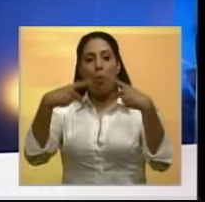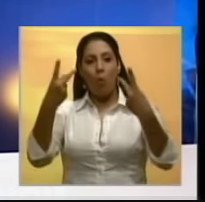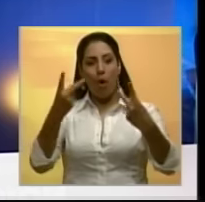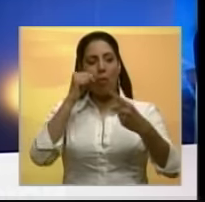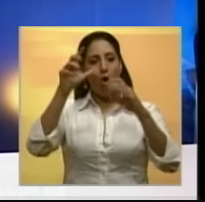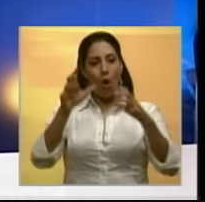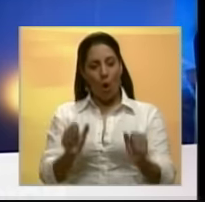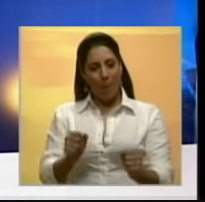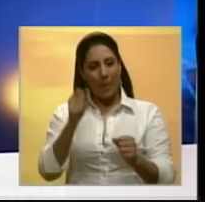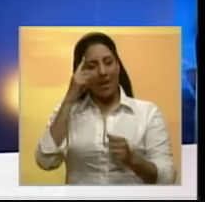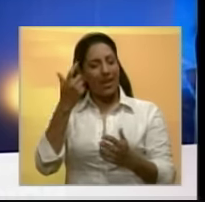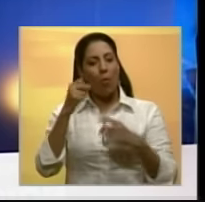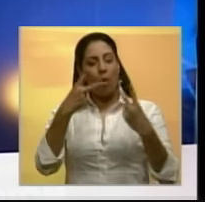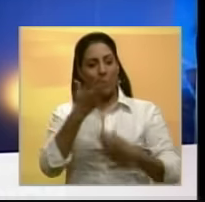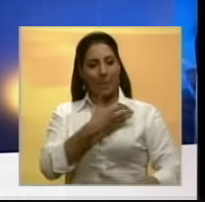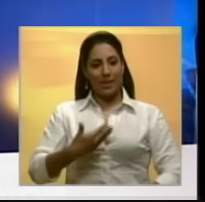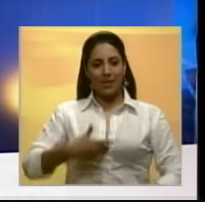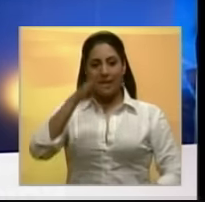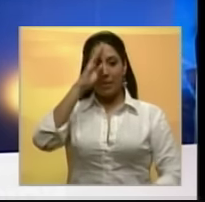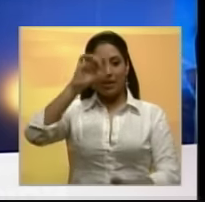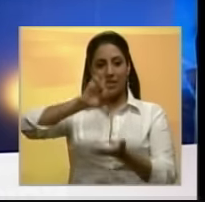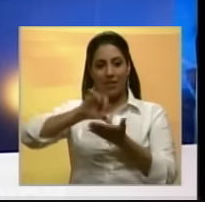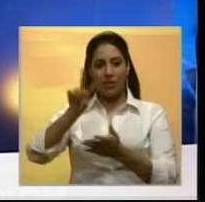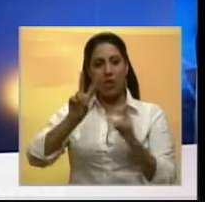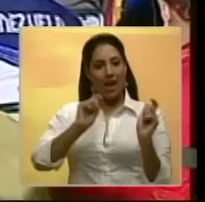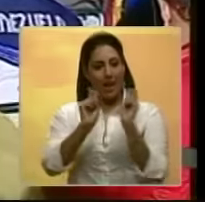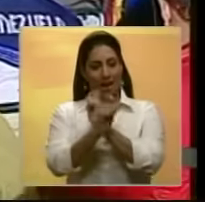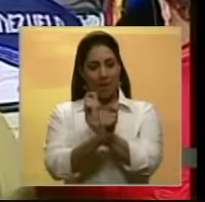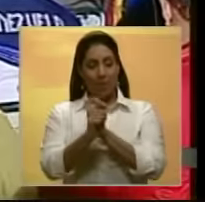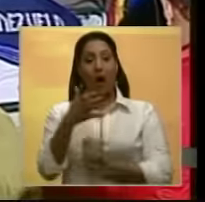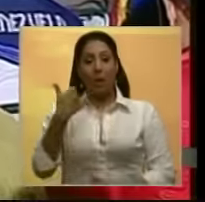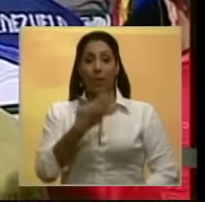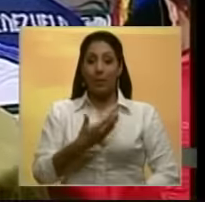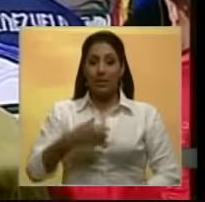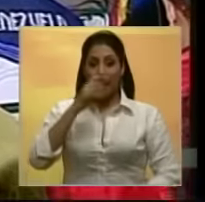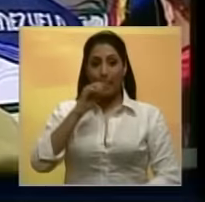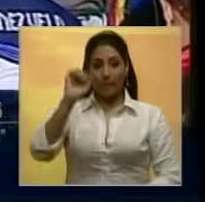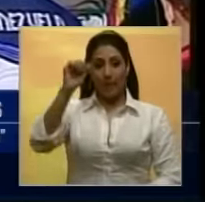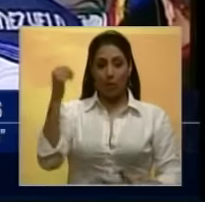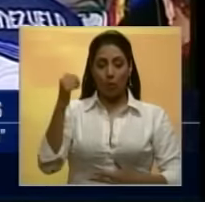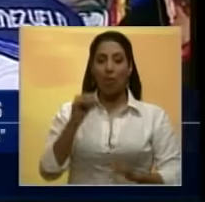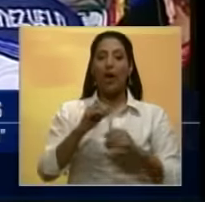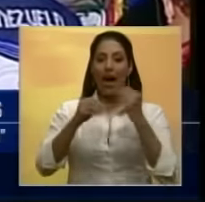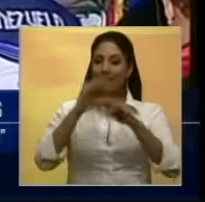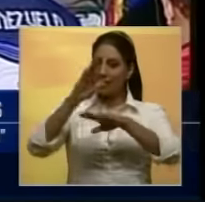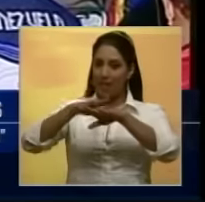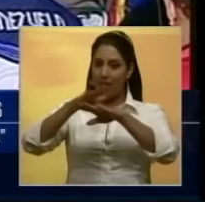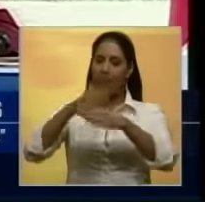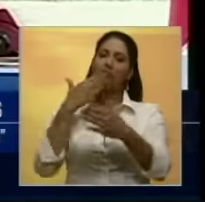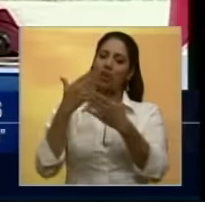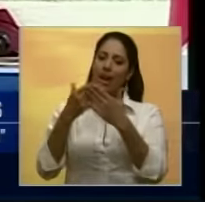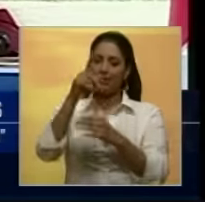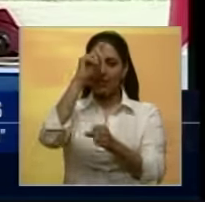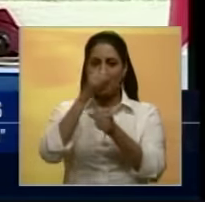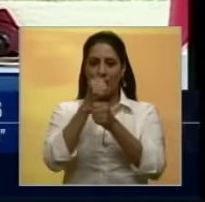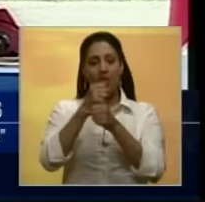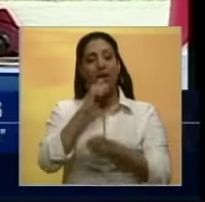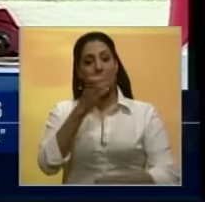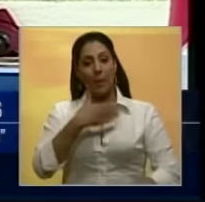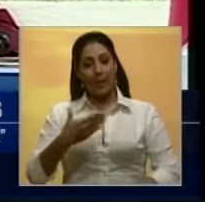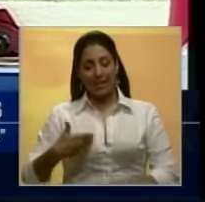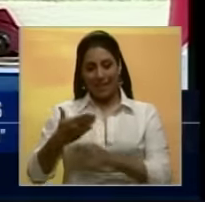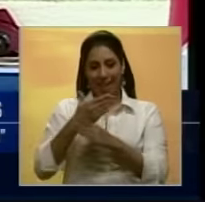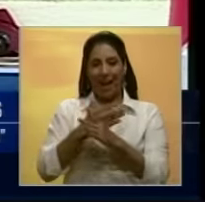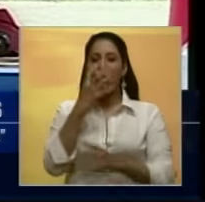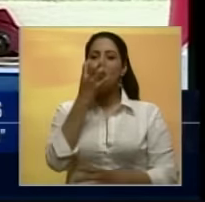economista Ricardo Sanguino como nuevo presidente del Banco Central de Venezuela. El presidente Nicolás Maduro, al hacer el anuncio, agradeció la labor del presidente